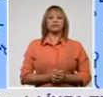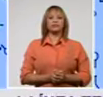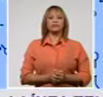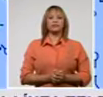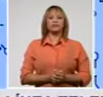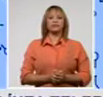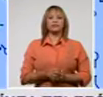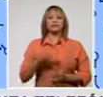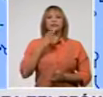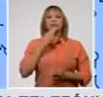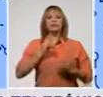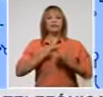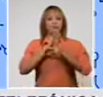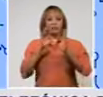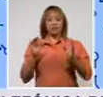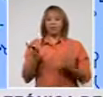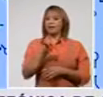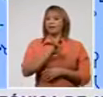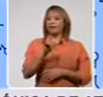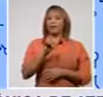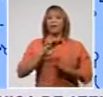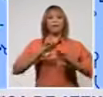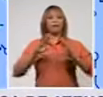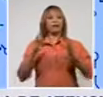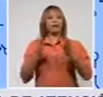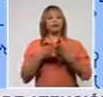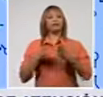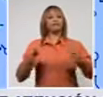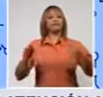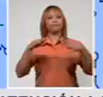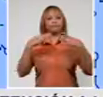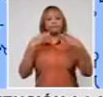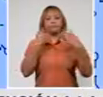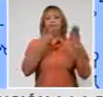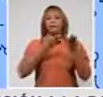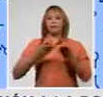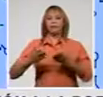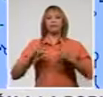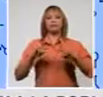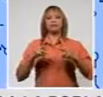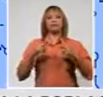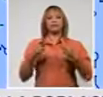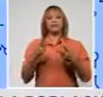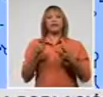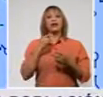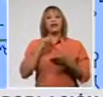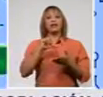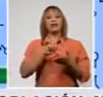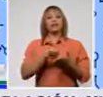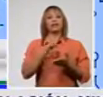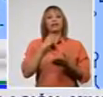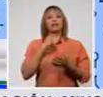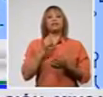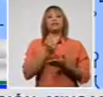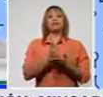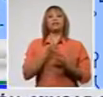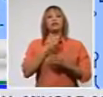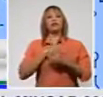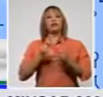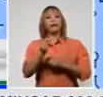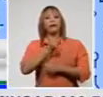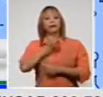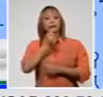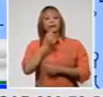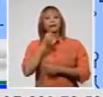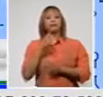Los buenos días también para ti, para todos los que nos acompañan. Bienvenidos una vez más a la sede del Centro de Prensa Internacional del Ministerio de